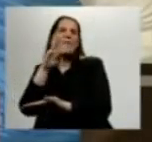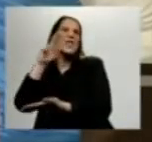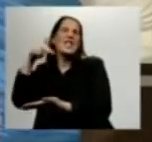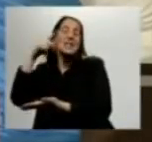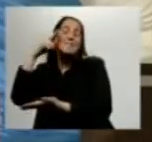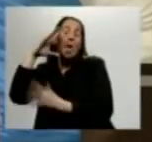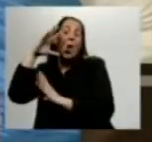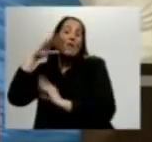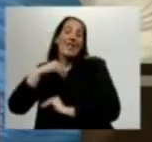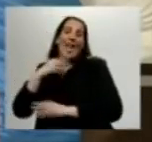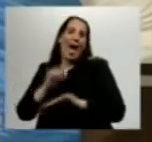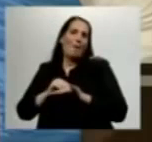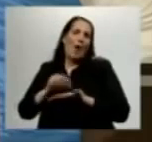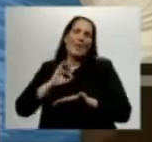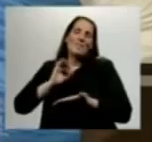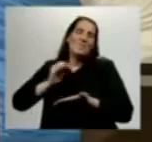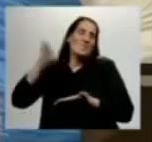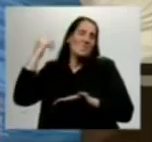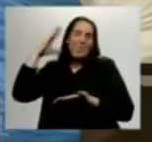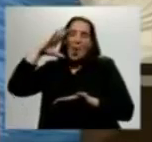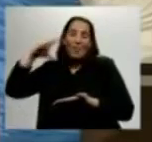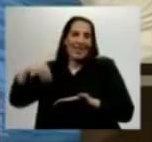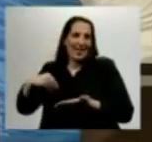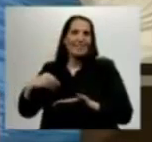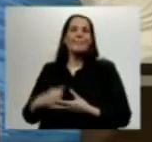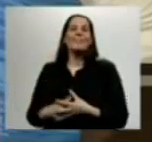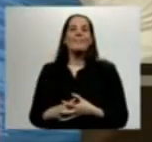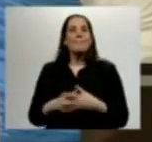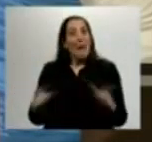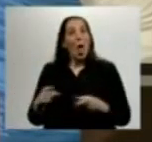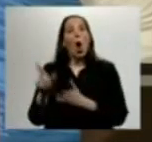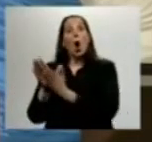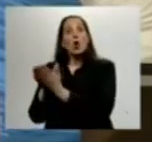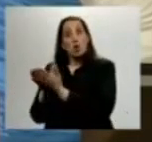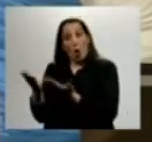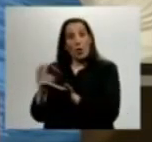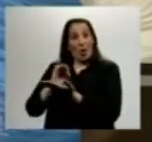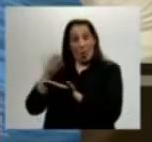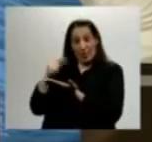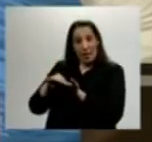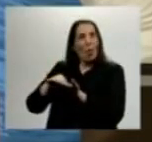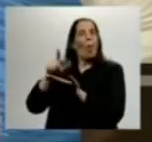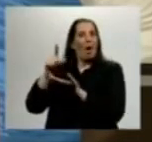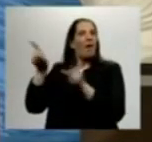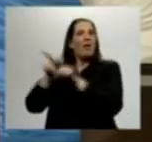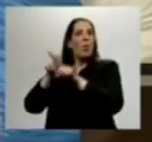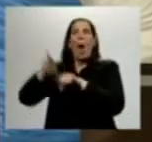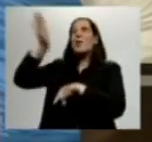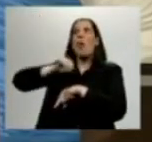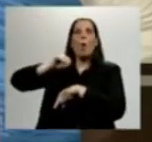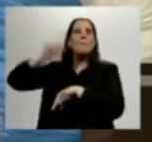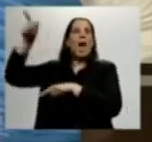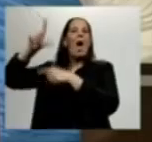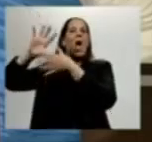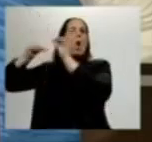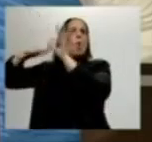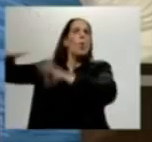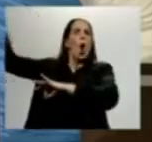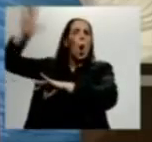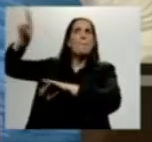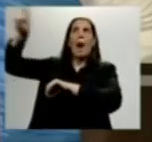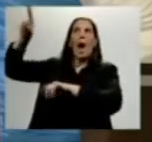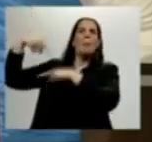profesión, afortunadamente. Pero este código une la tradición europea, nuestra propia cultura, nuestras